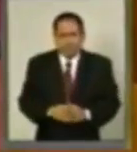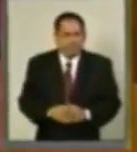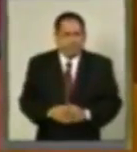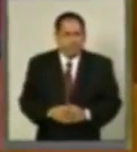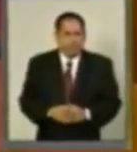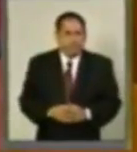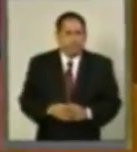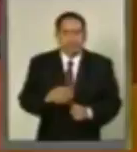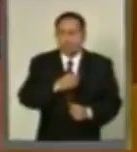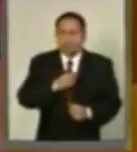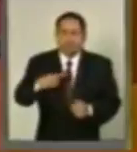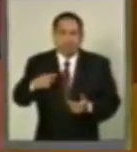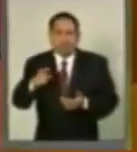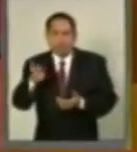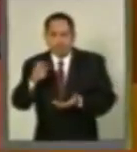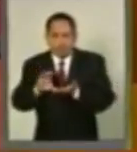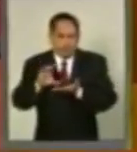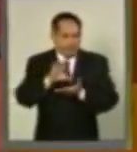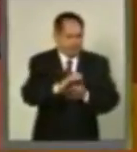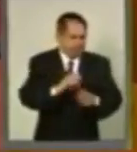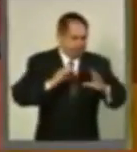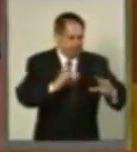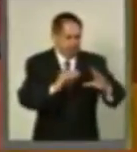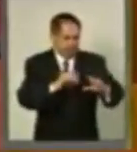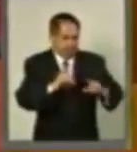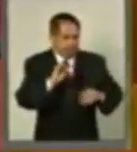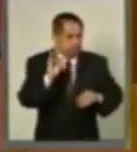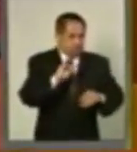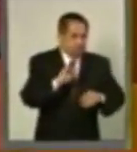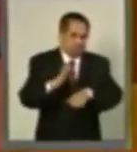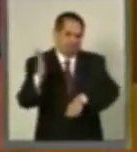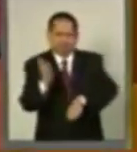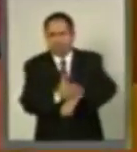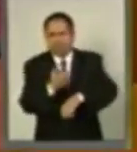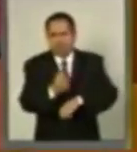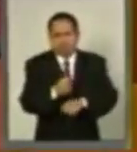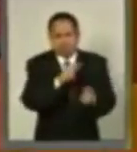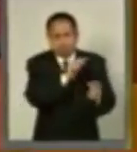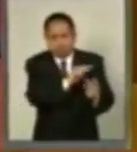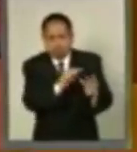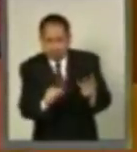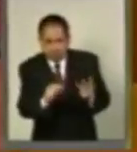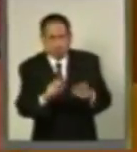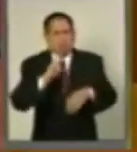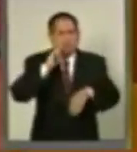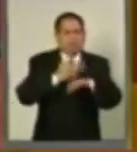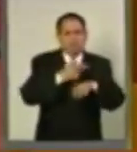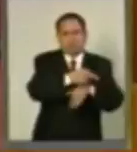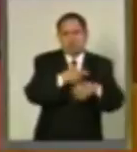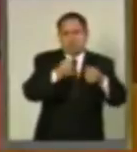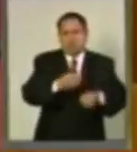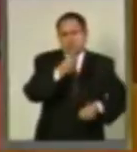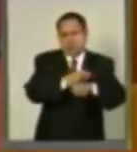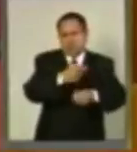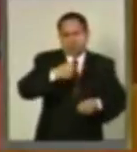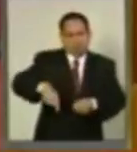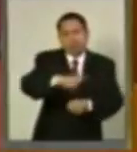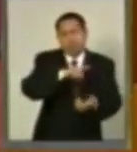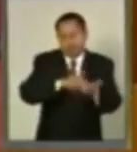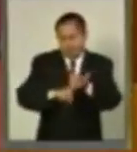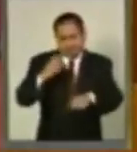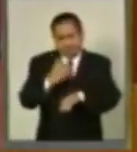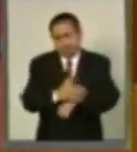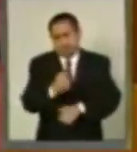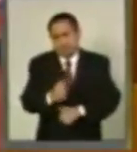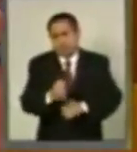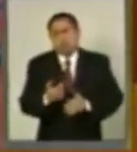dar recursos, capacidades y sanciones a los que tienen en su haber la responsabilidad de la seguridad pública